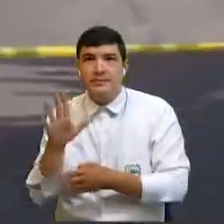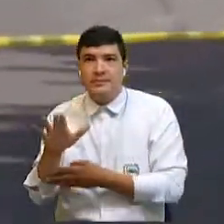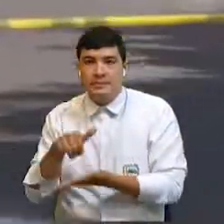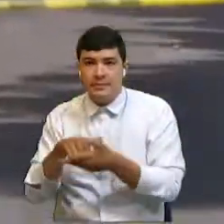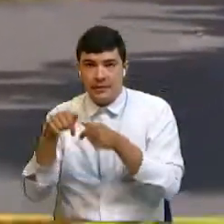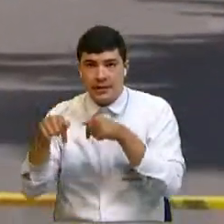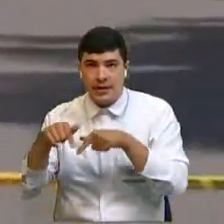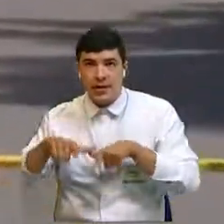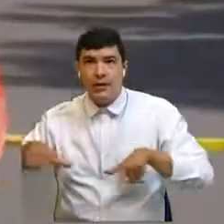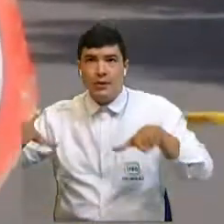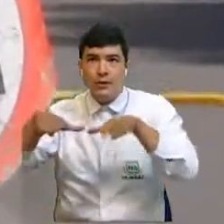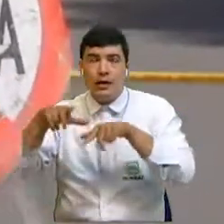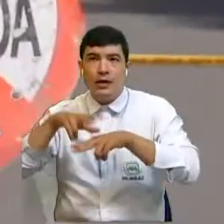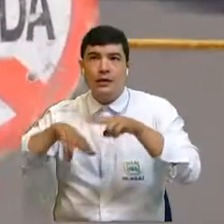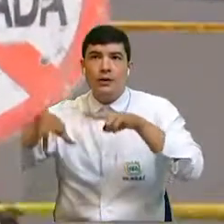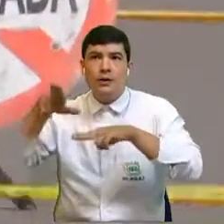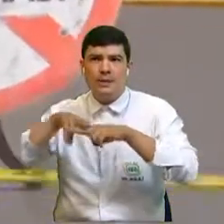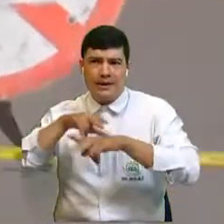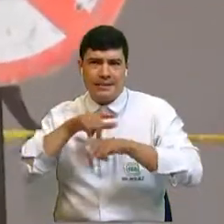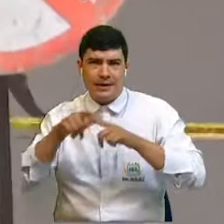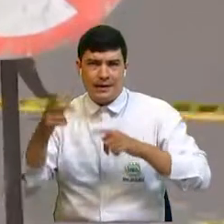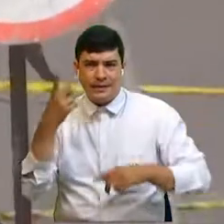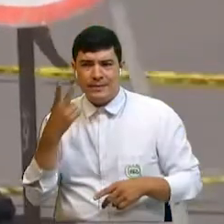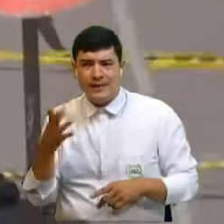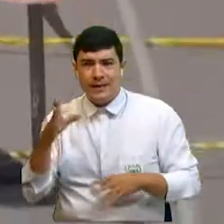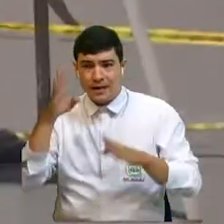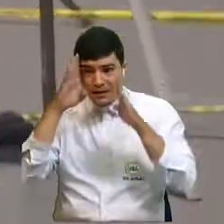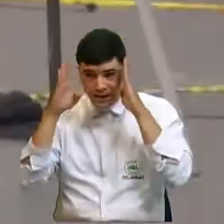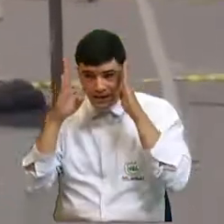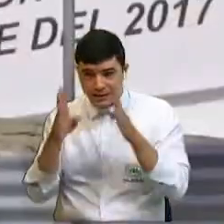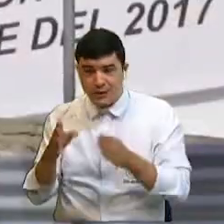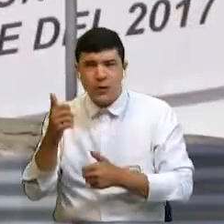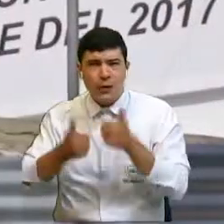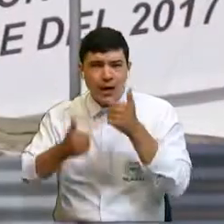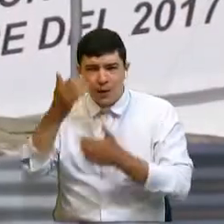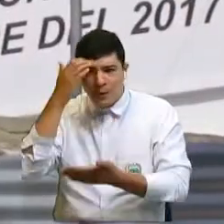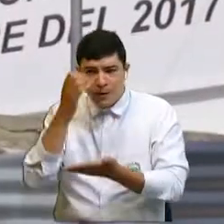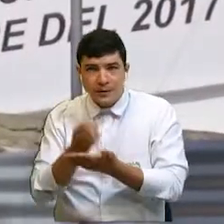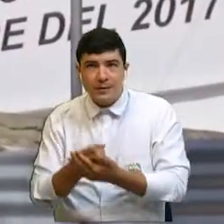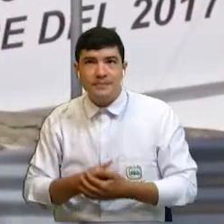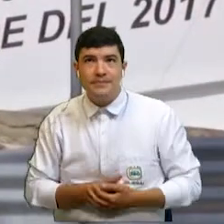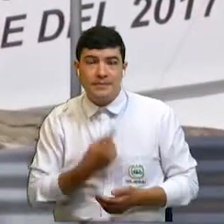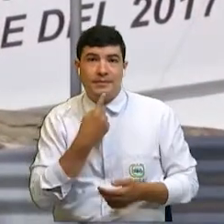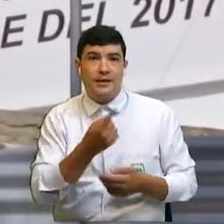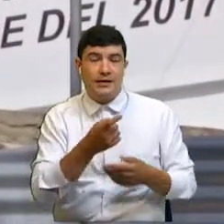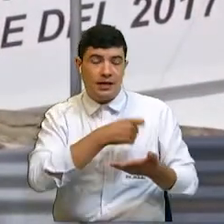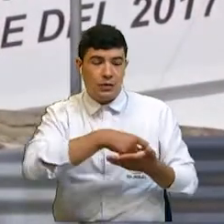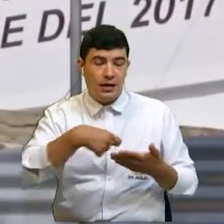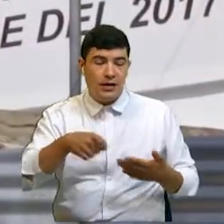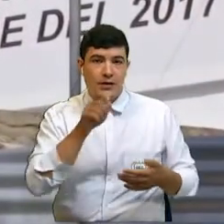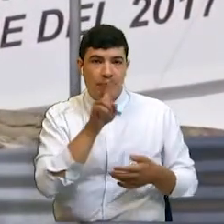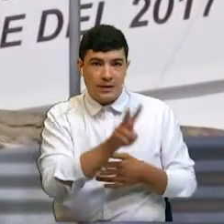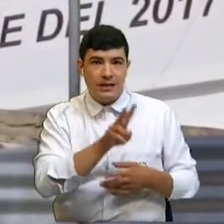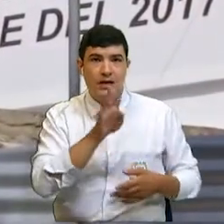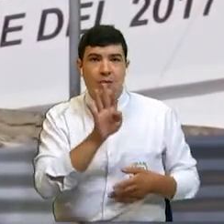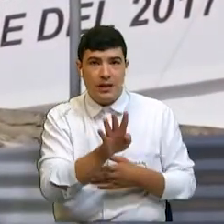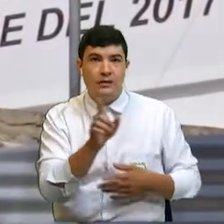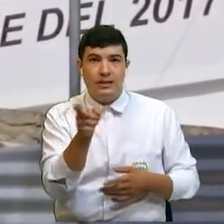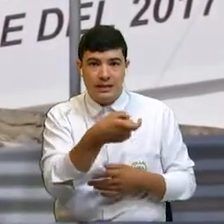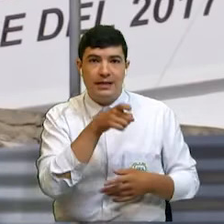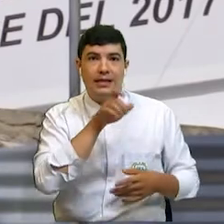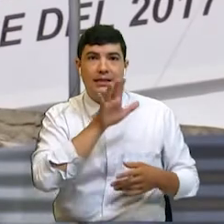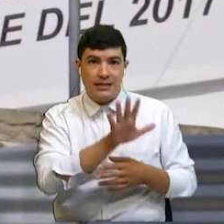funcionando de manera normal. Pero escuchemos, ¿qué opinan los cucuteños? Según el contrato 2465 de diciembre